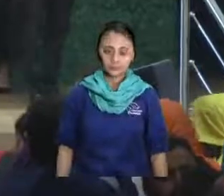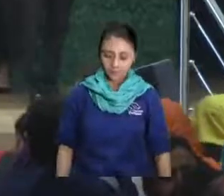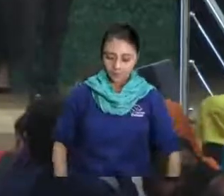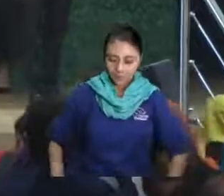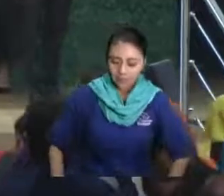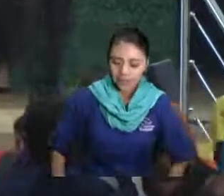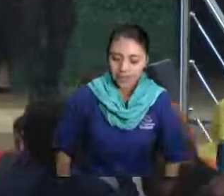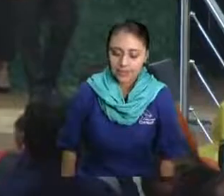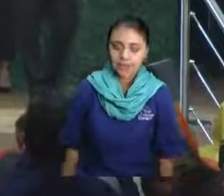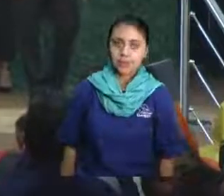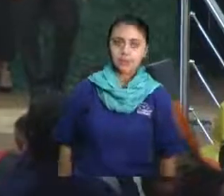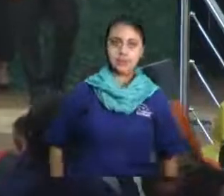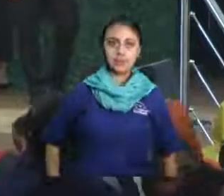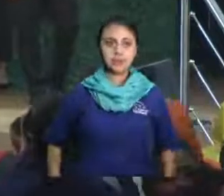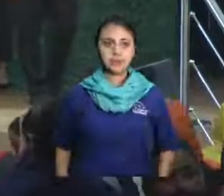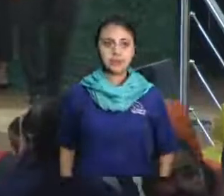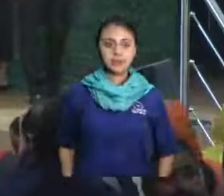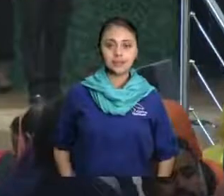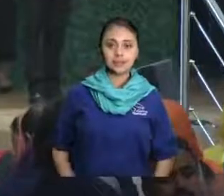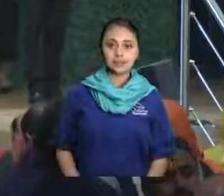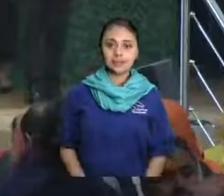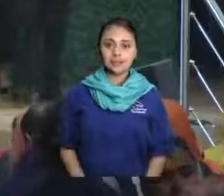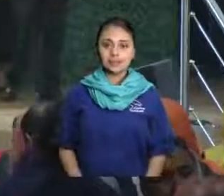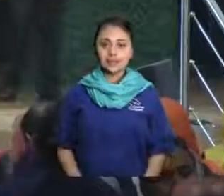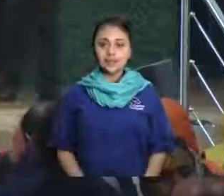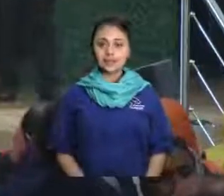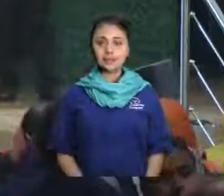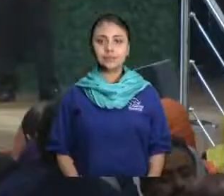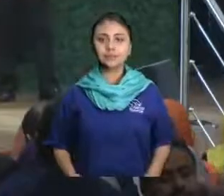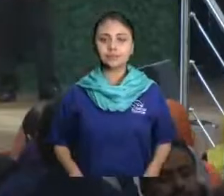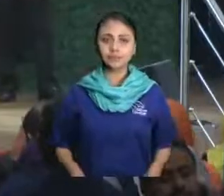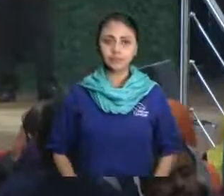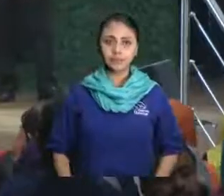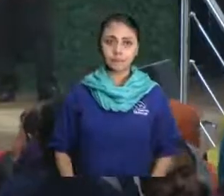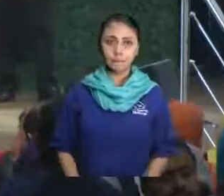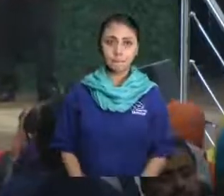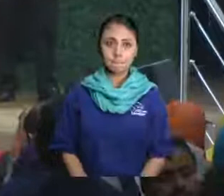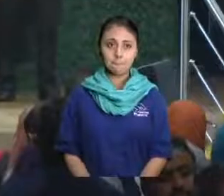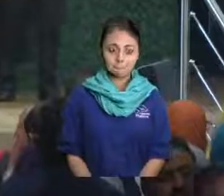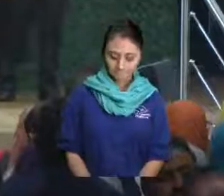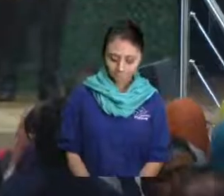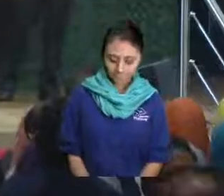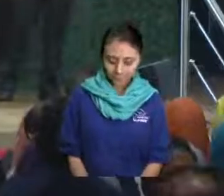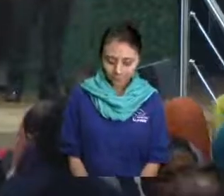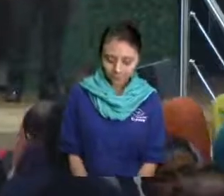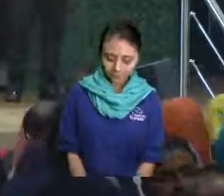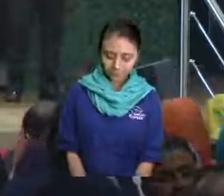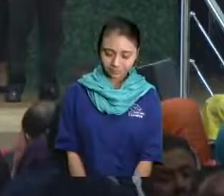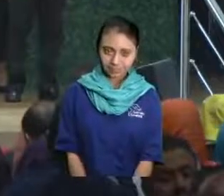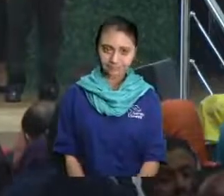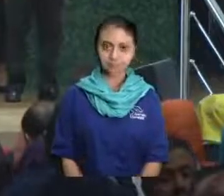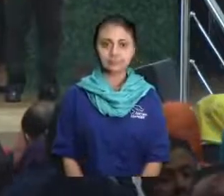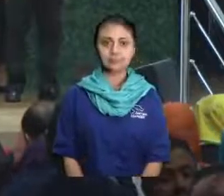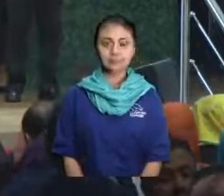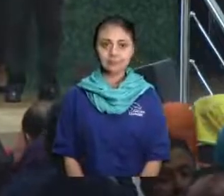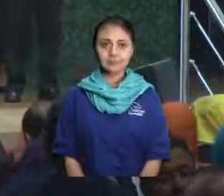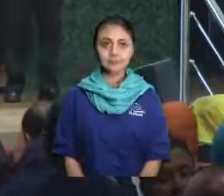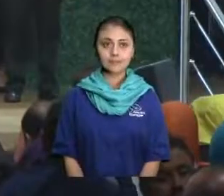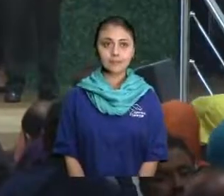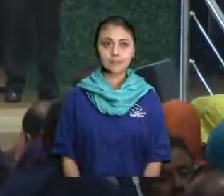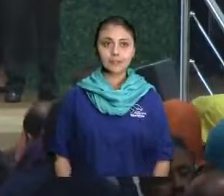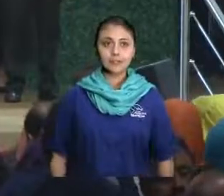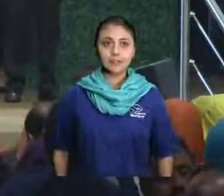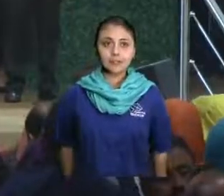llama Misericordia y Vida de Dios. Por favor, atiéndame a la gente que está viniendo. No la dejen ahí.